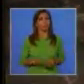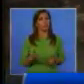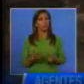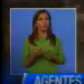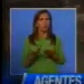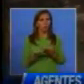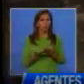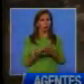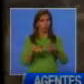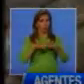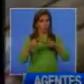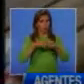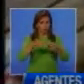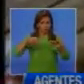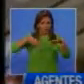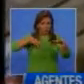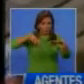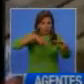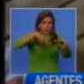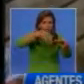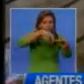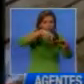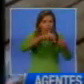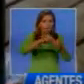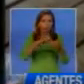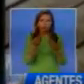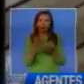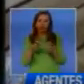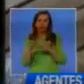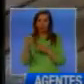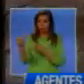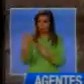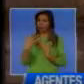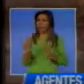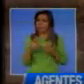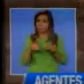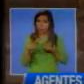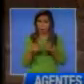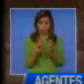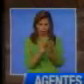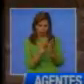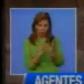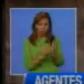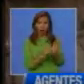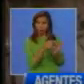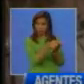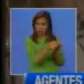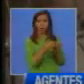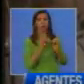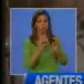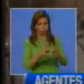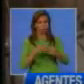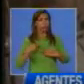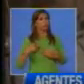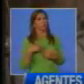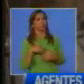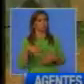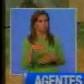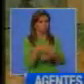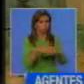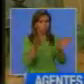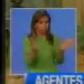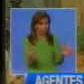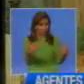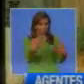poder llegar a las coordenadas. Era real el dato. Había un laboratorio donde se encontró gran cantidad de químicos y